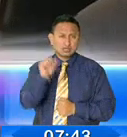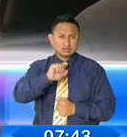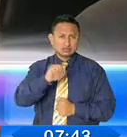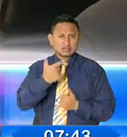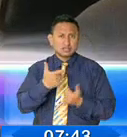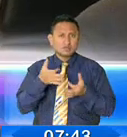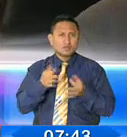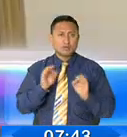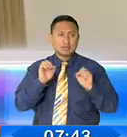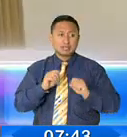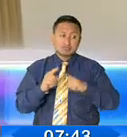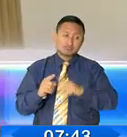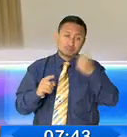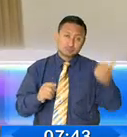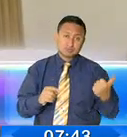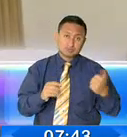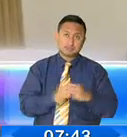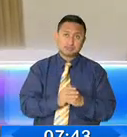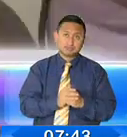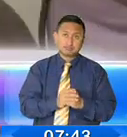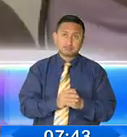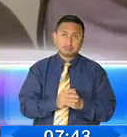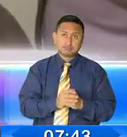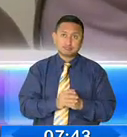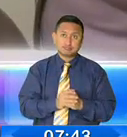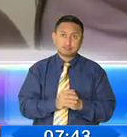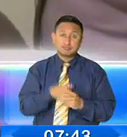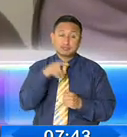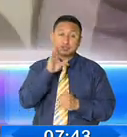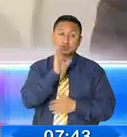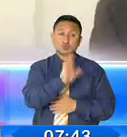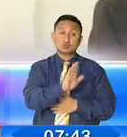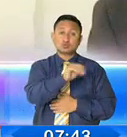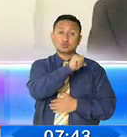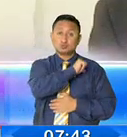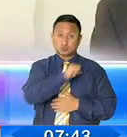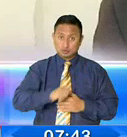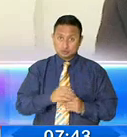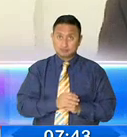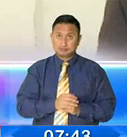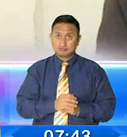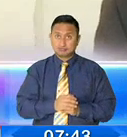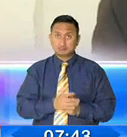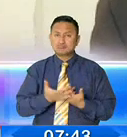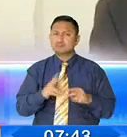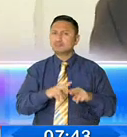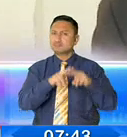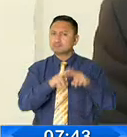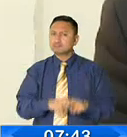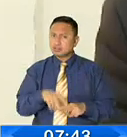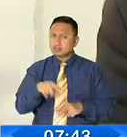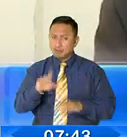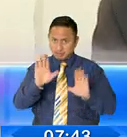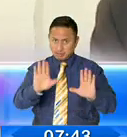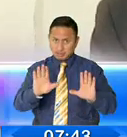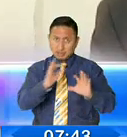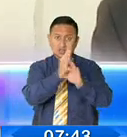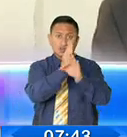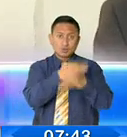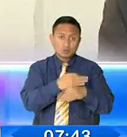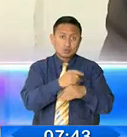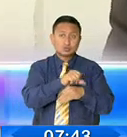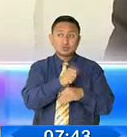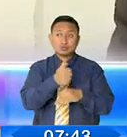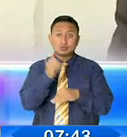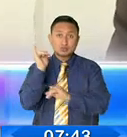mecanismo alternativo en función de las aptitudes. Una revisión para saber qué funciones son las que van a ser distribuidas entre los otros